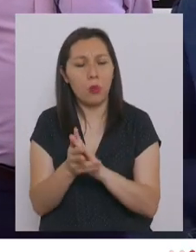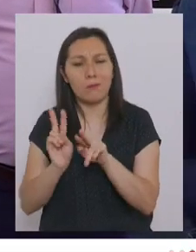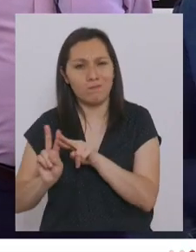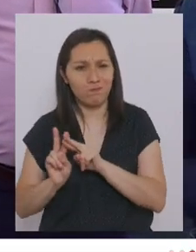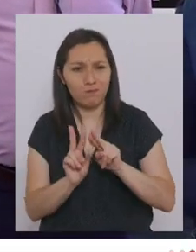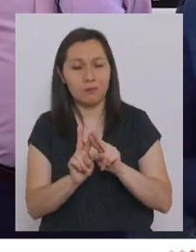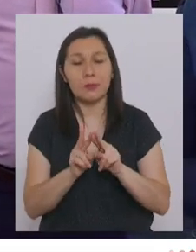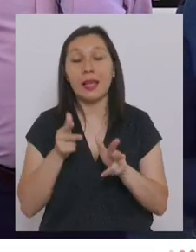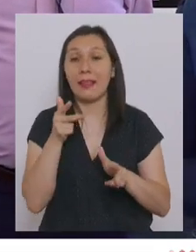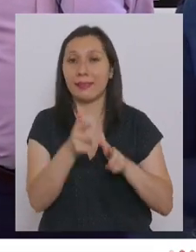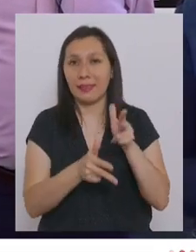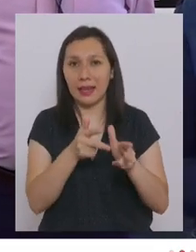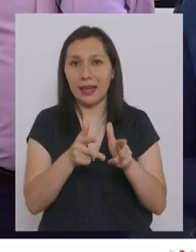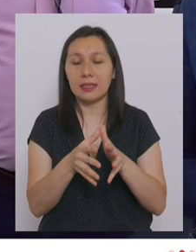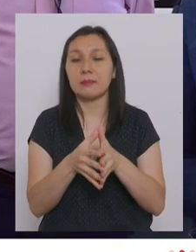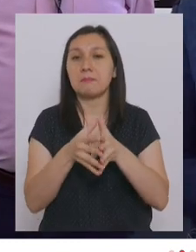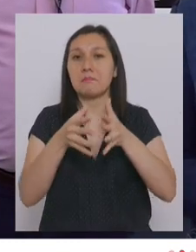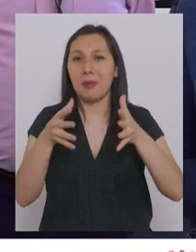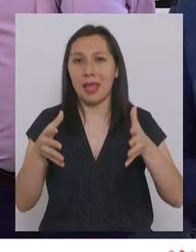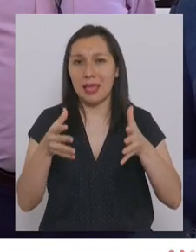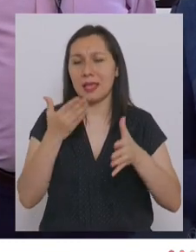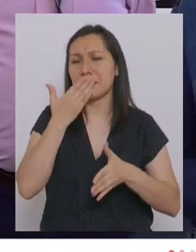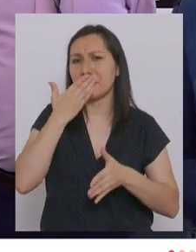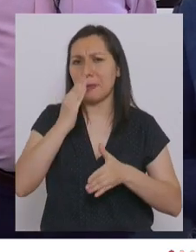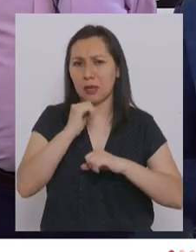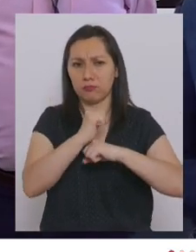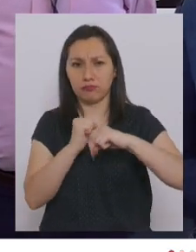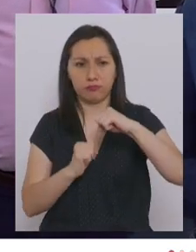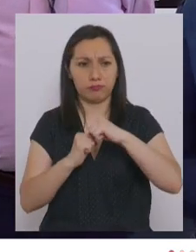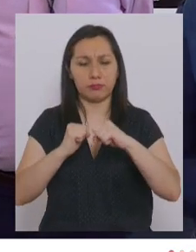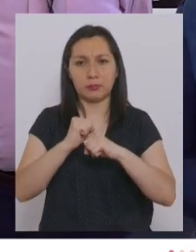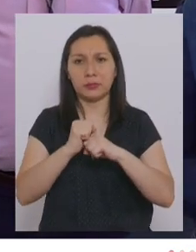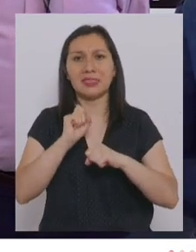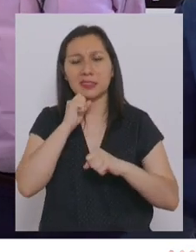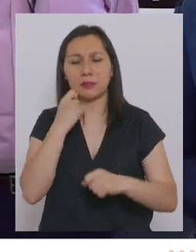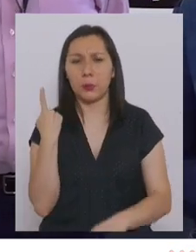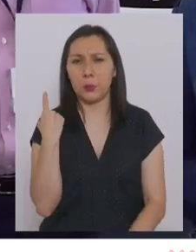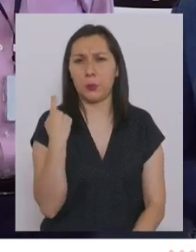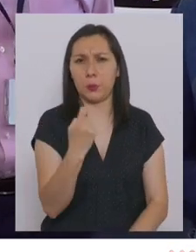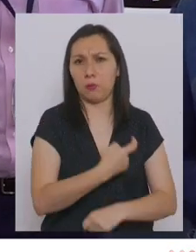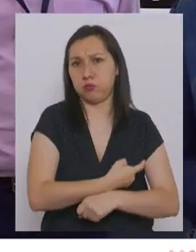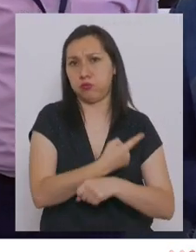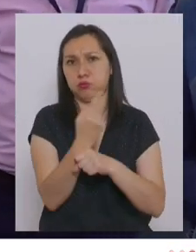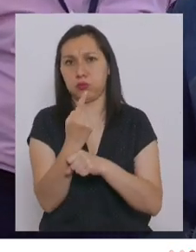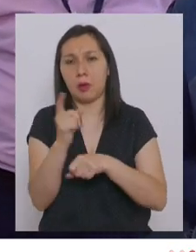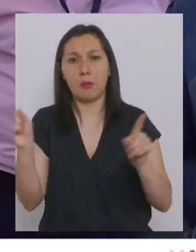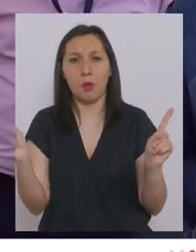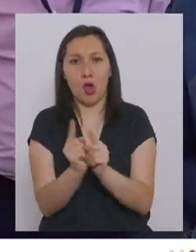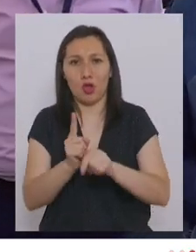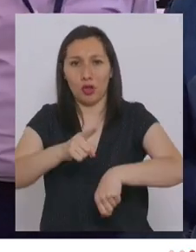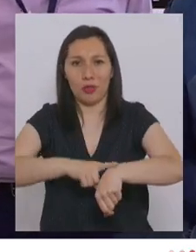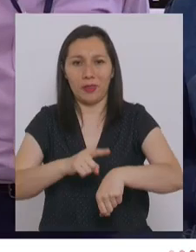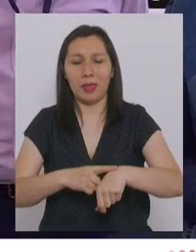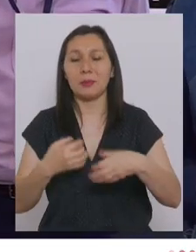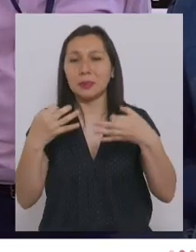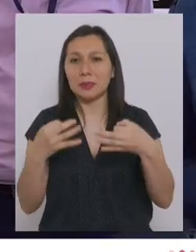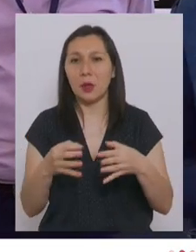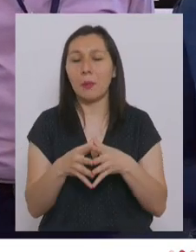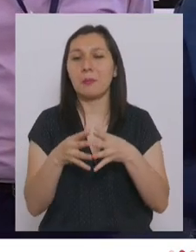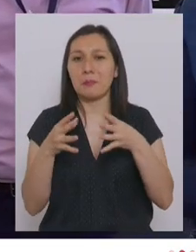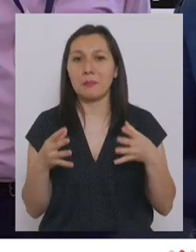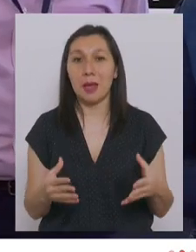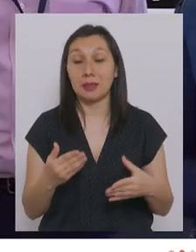tener un tren que va a tener más, mejor infraestructura, lo cual significa más velocidad, menos tiempo, más seguridad, pero